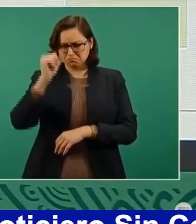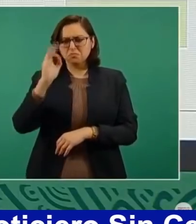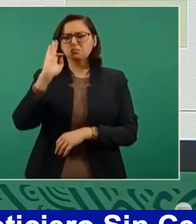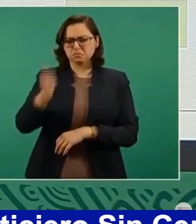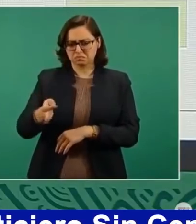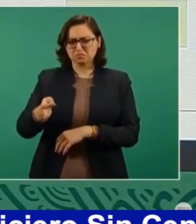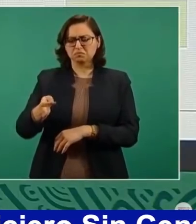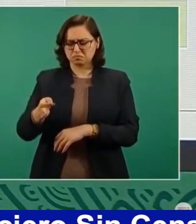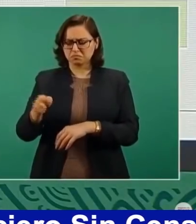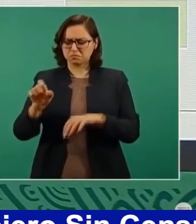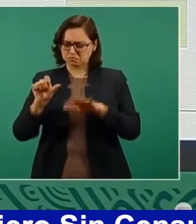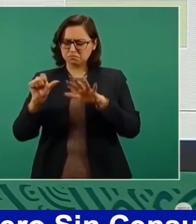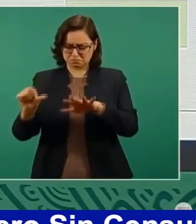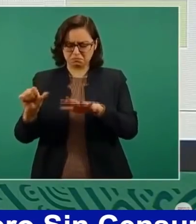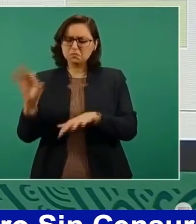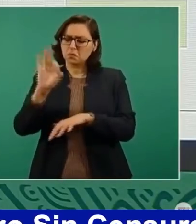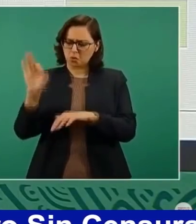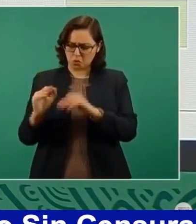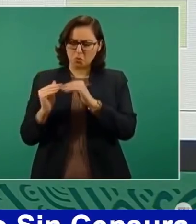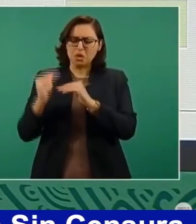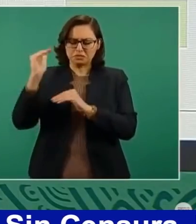en la comisión,